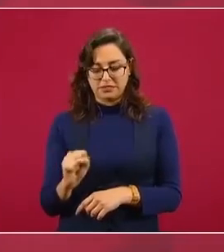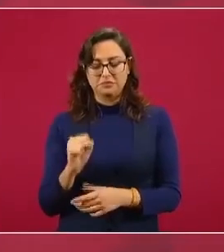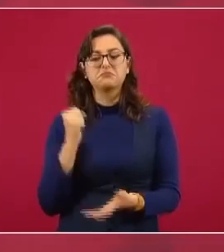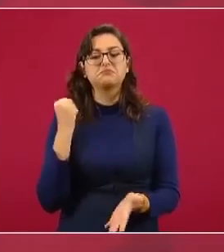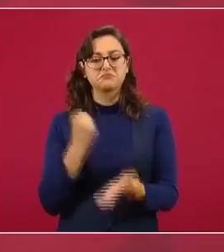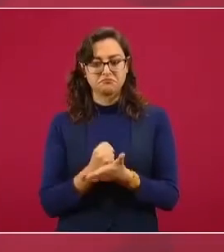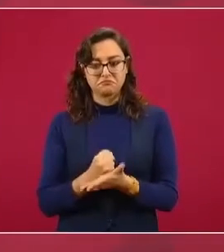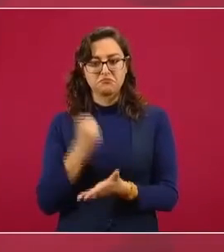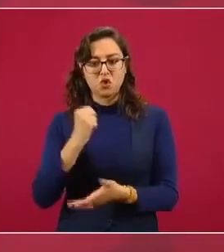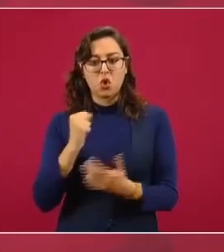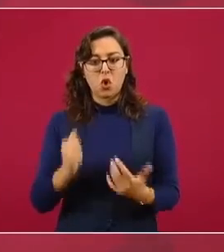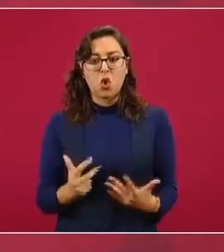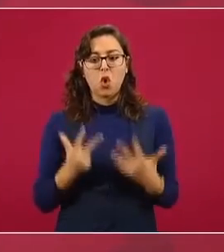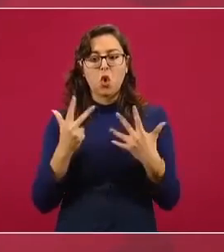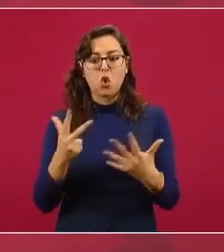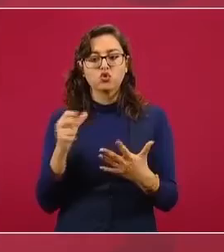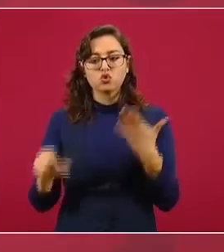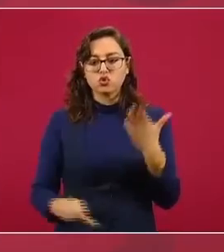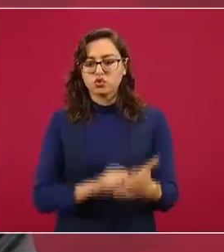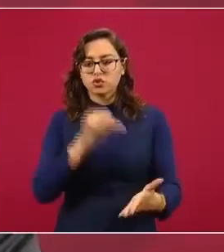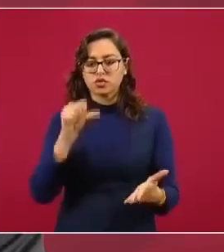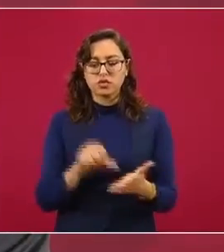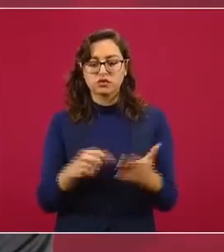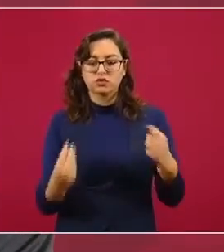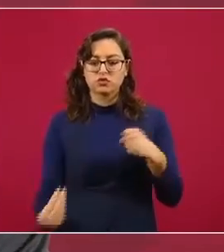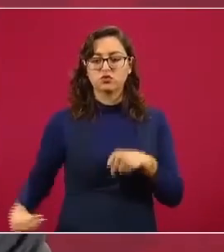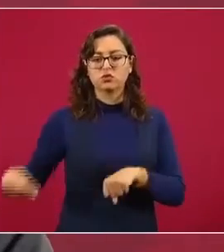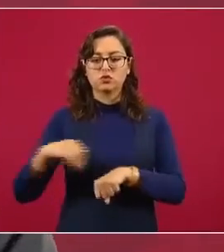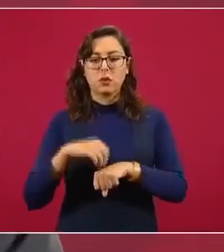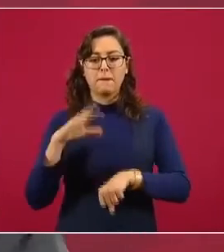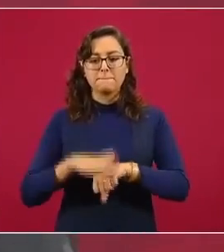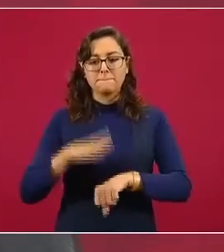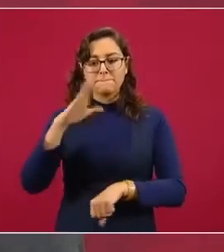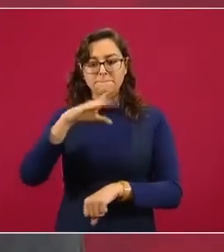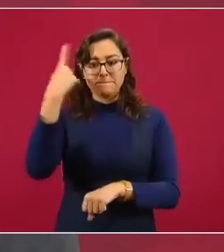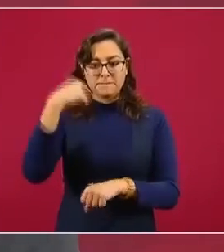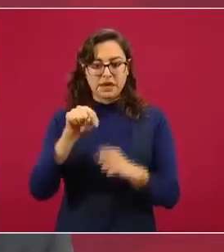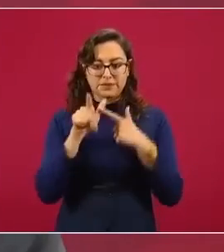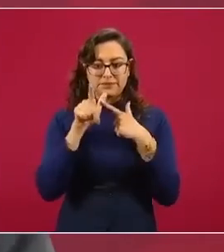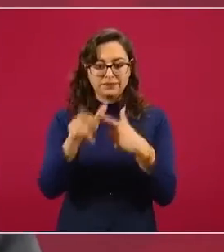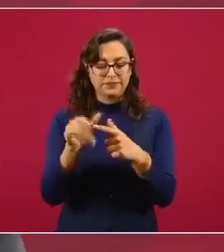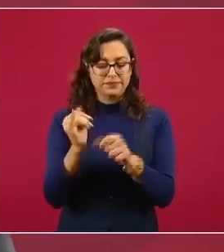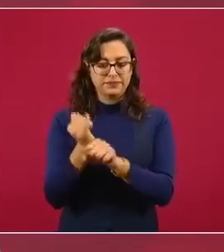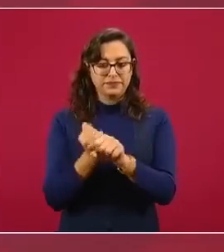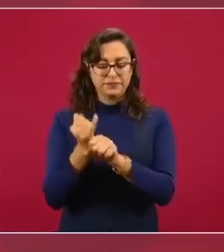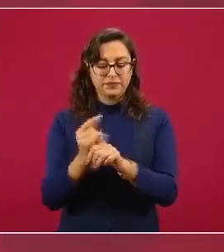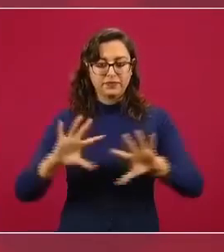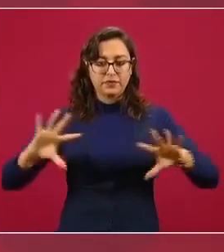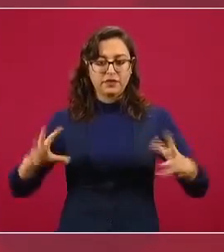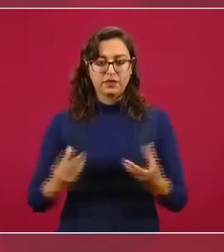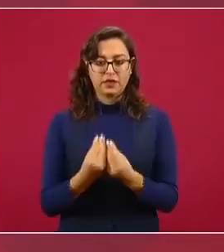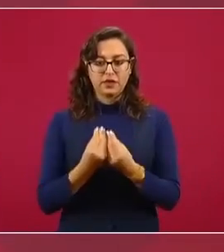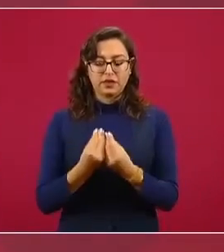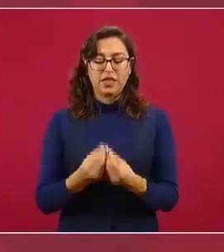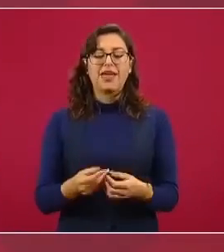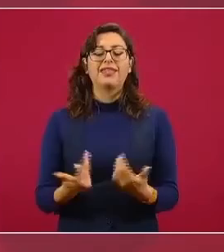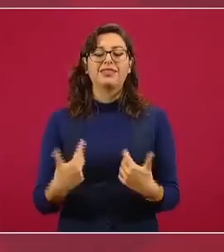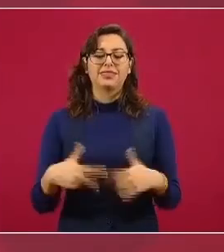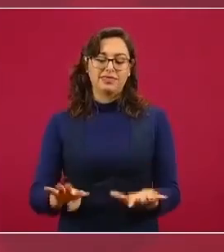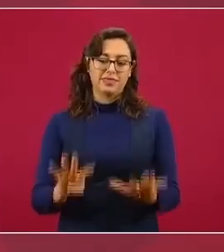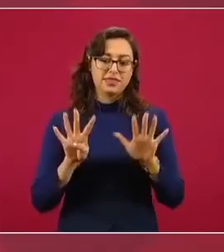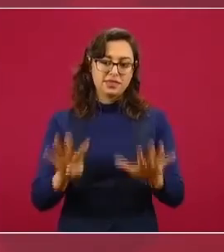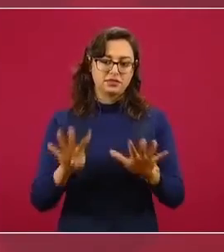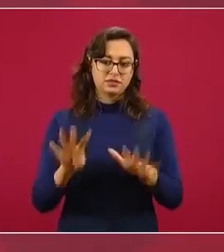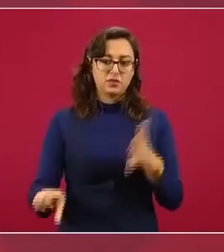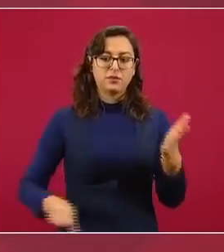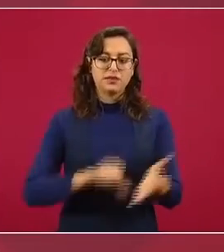centros adicionales para realizar el ensayo clínico en México. Con esto suman ya 19 los centros